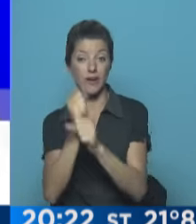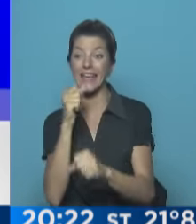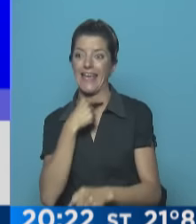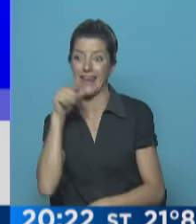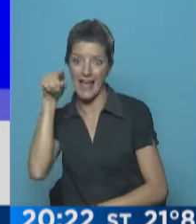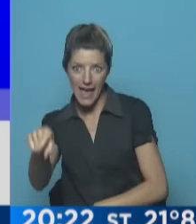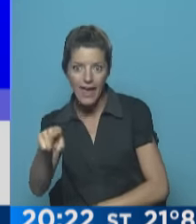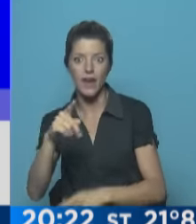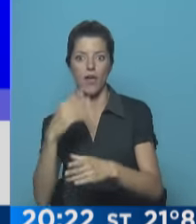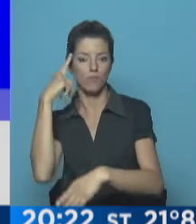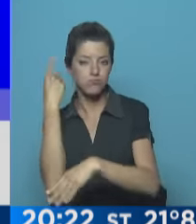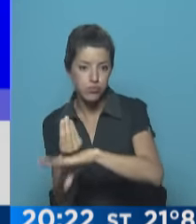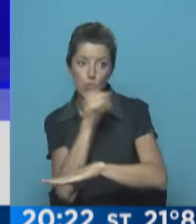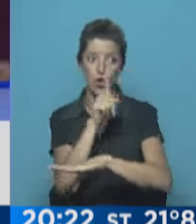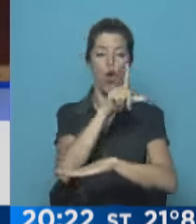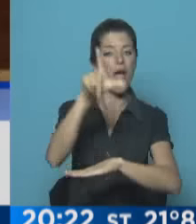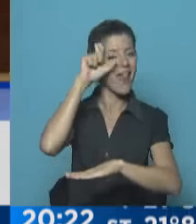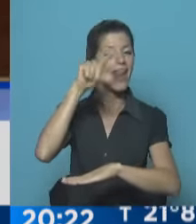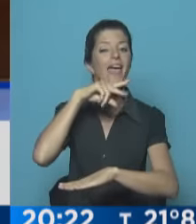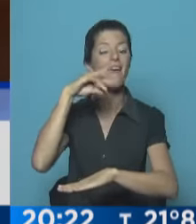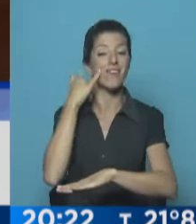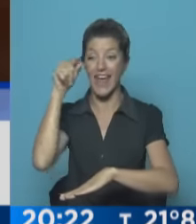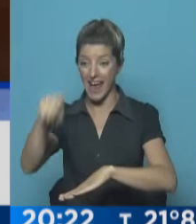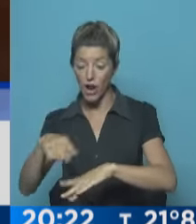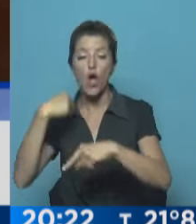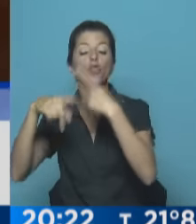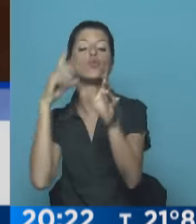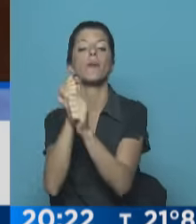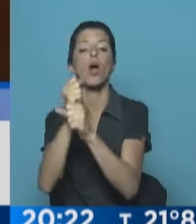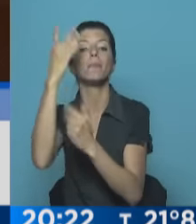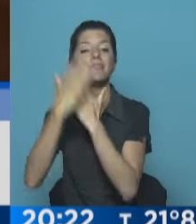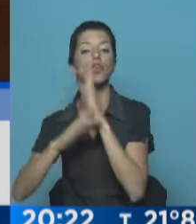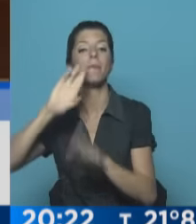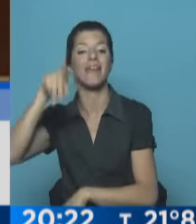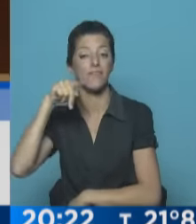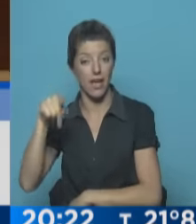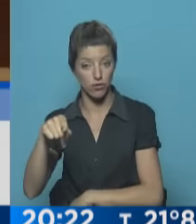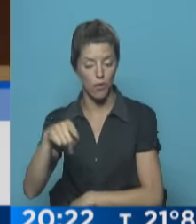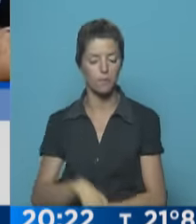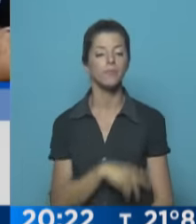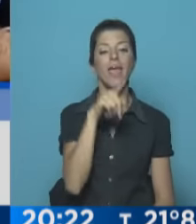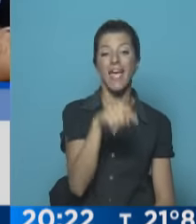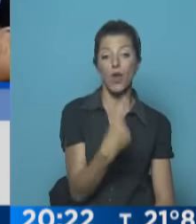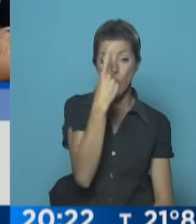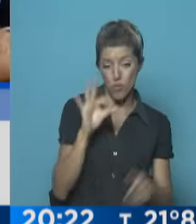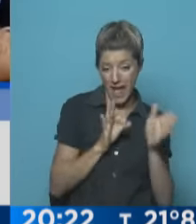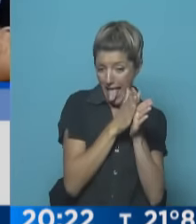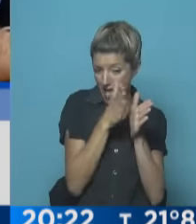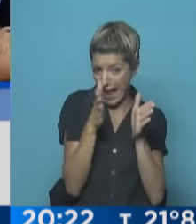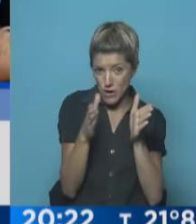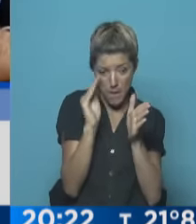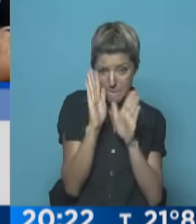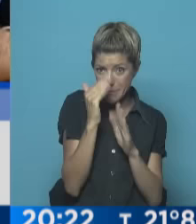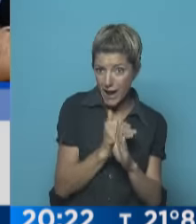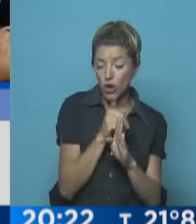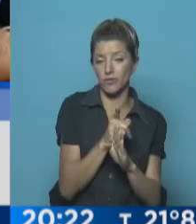quedó en el Ministerio de Planificación. Joaquín Levy pasó apenas un año, menos de un año, por